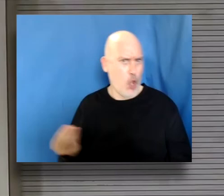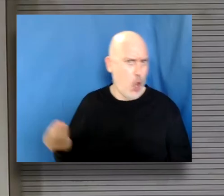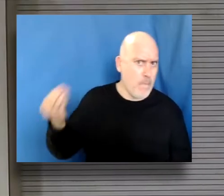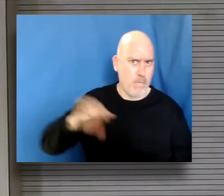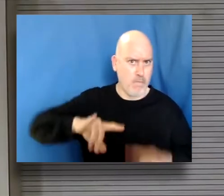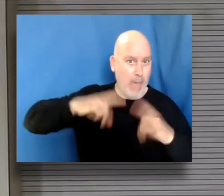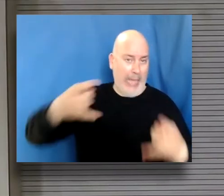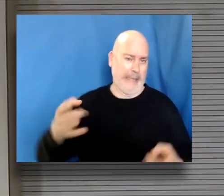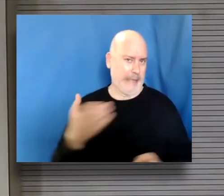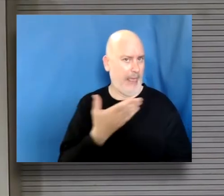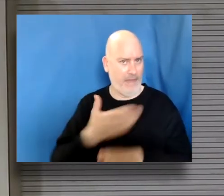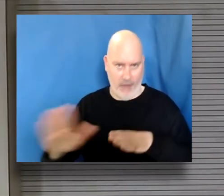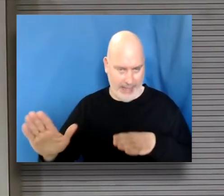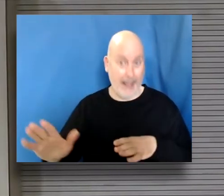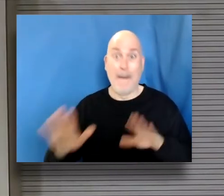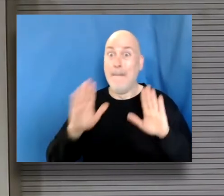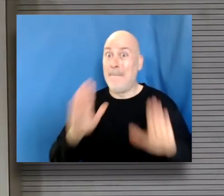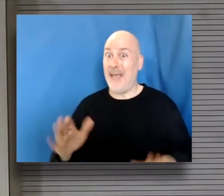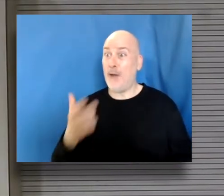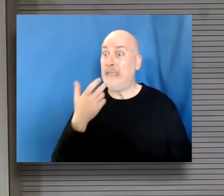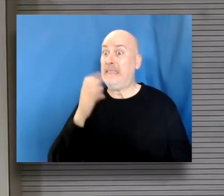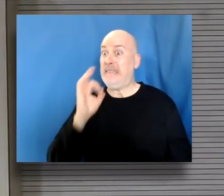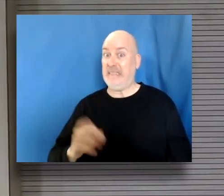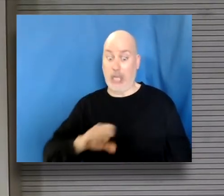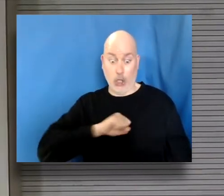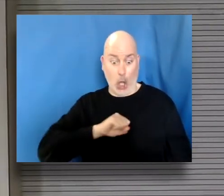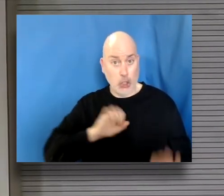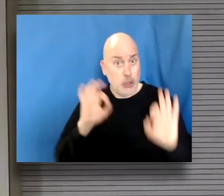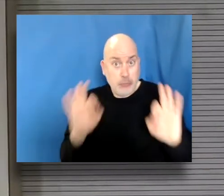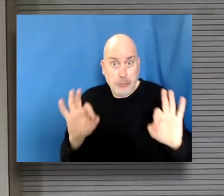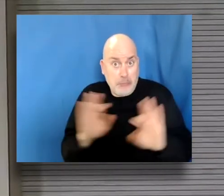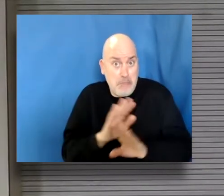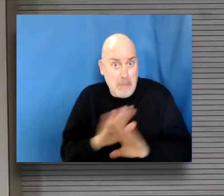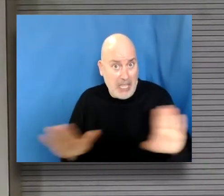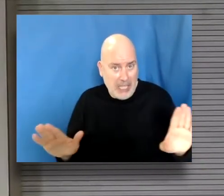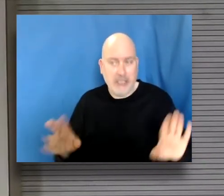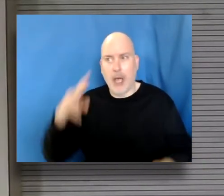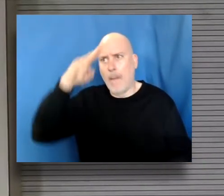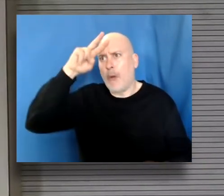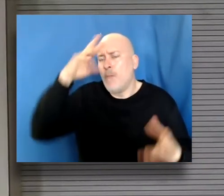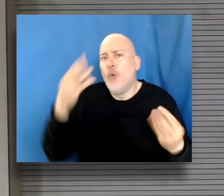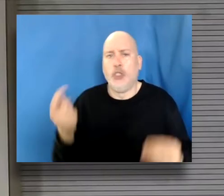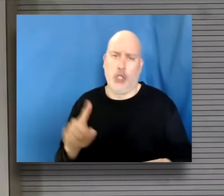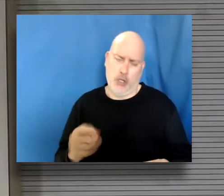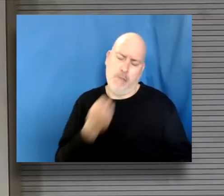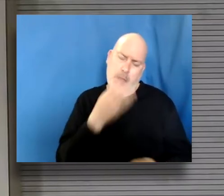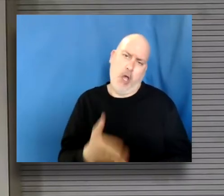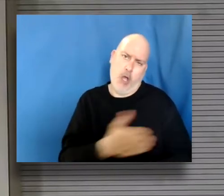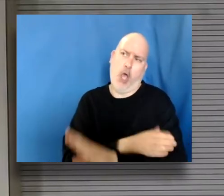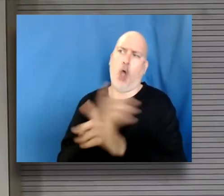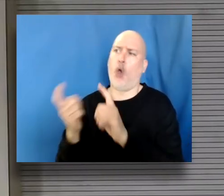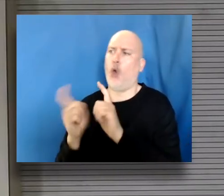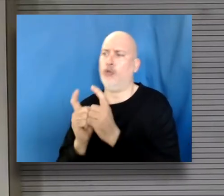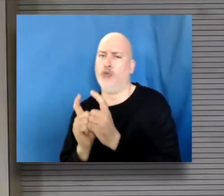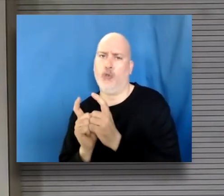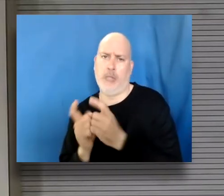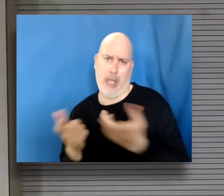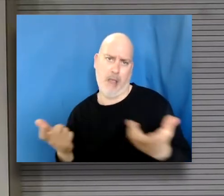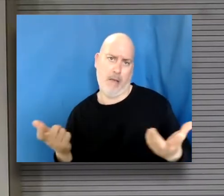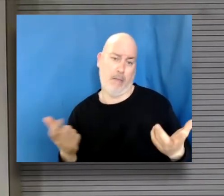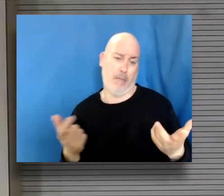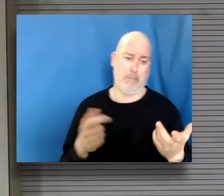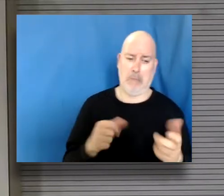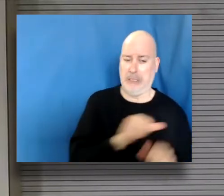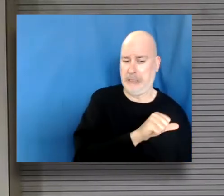síntoma de tos aislada, no me preocuparía, sino que consultaría vía normal, pues en una semana, 10